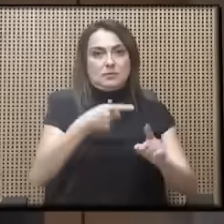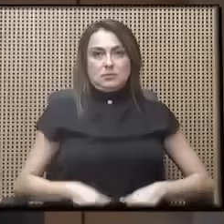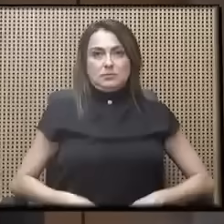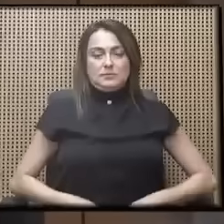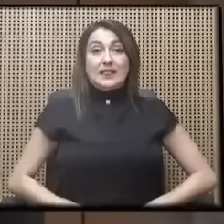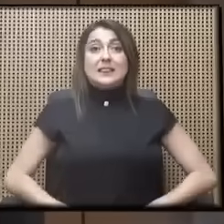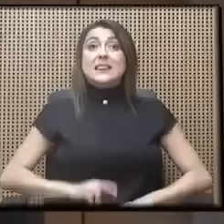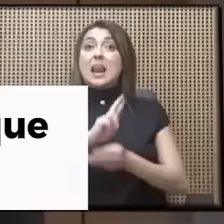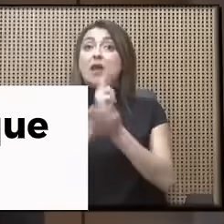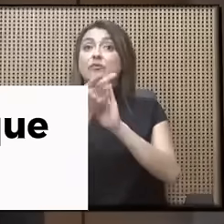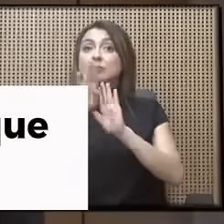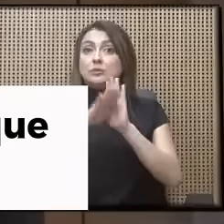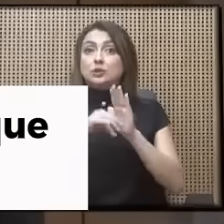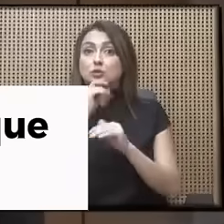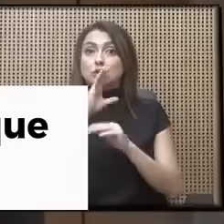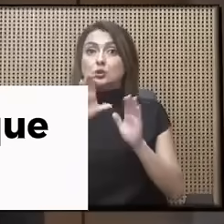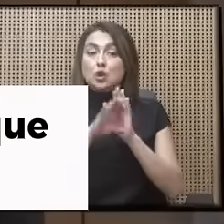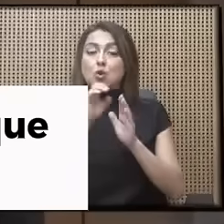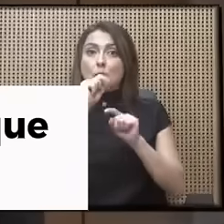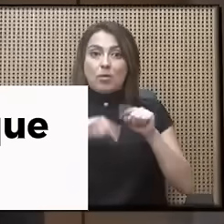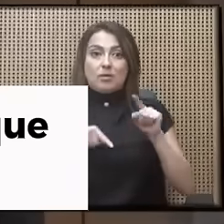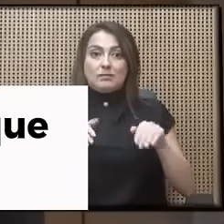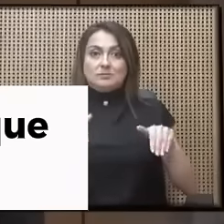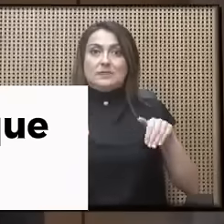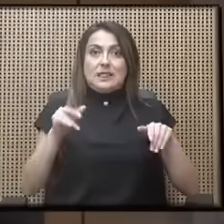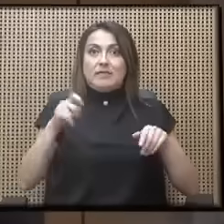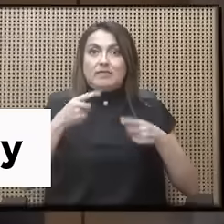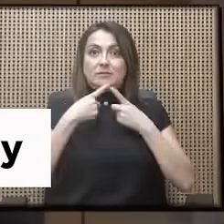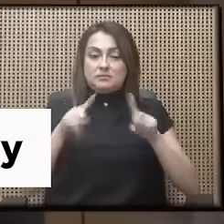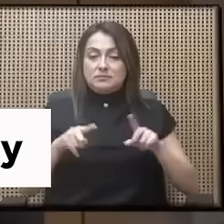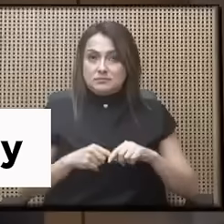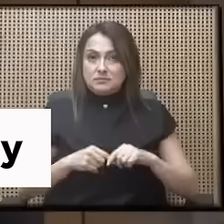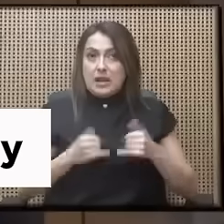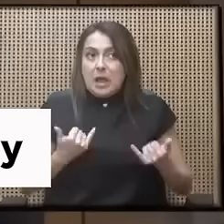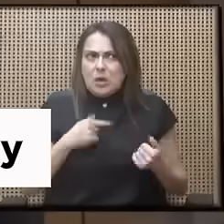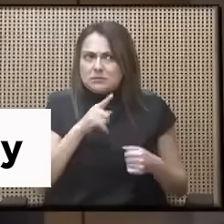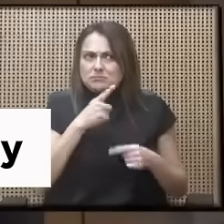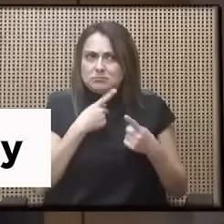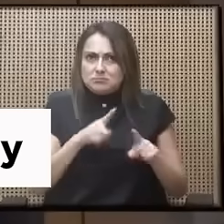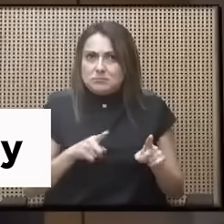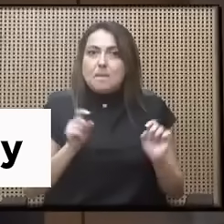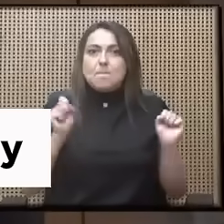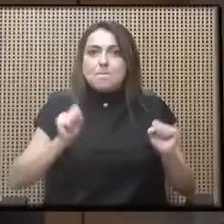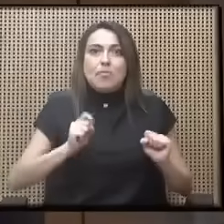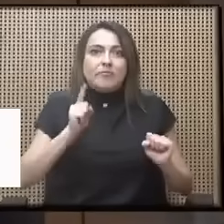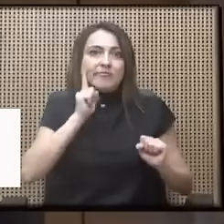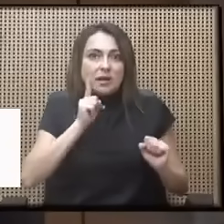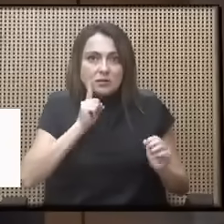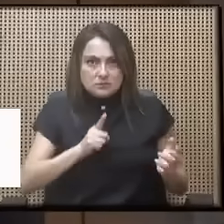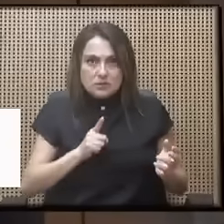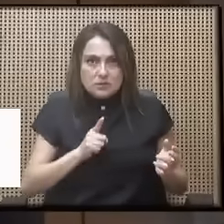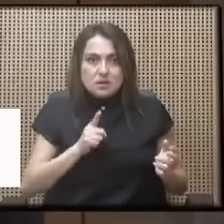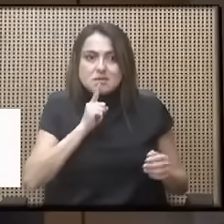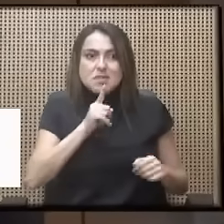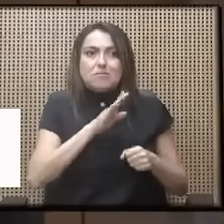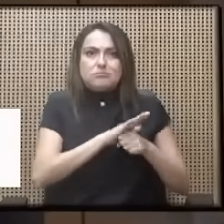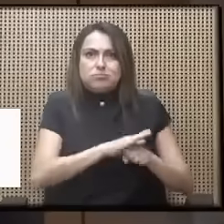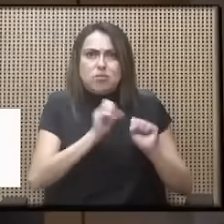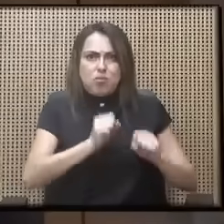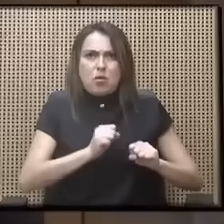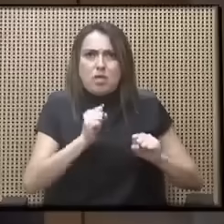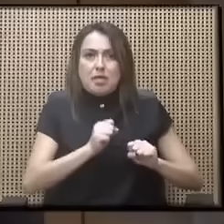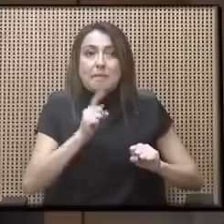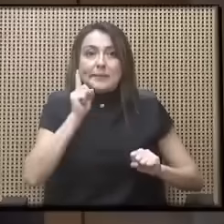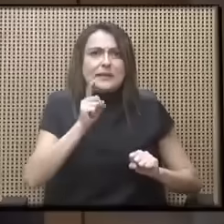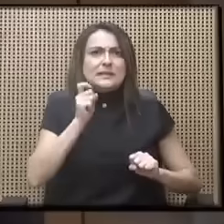la reforma constitucional, que no se pueda abstener y que tenga que declarar. Ahora, esa declaración puede ser falsa y la presión la puede llevar a